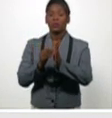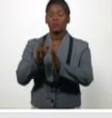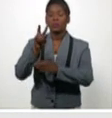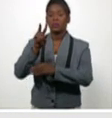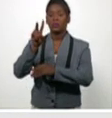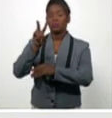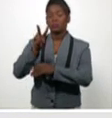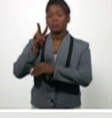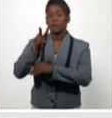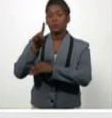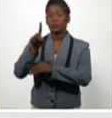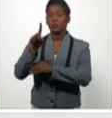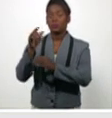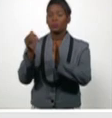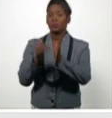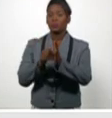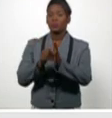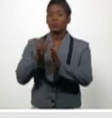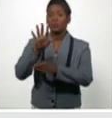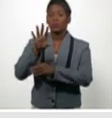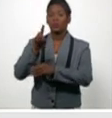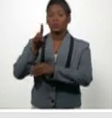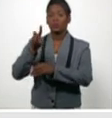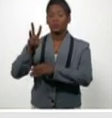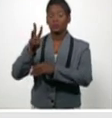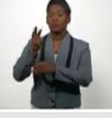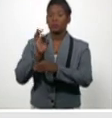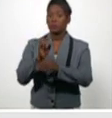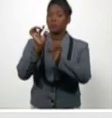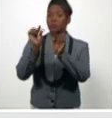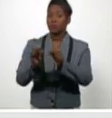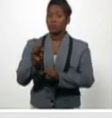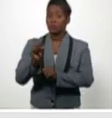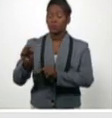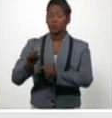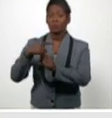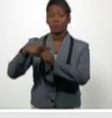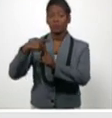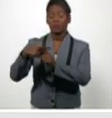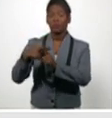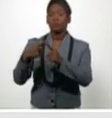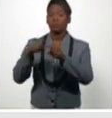11.021.503 casos activos y ya un acumulado de